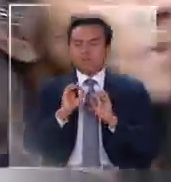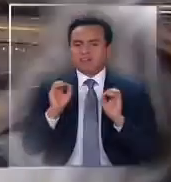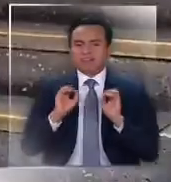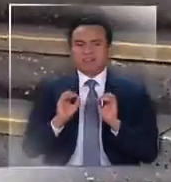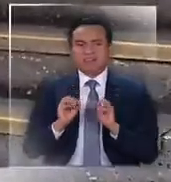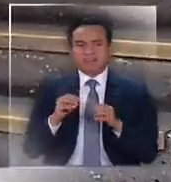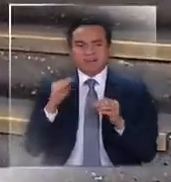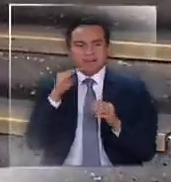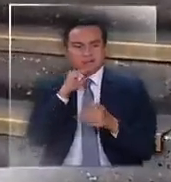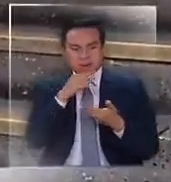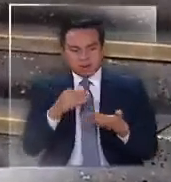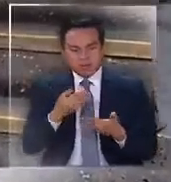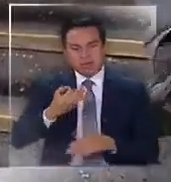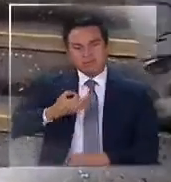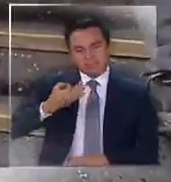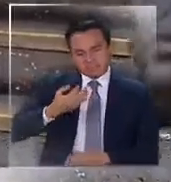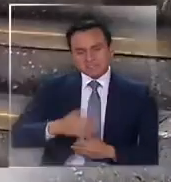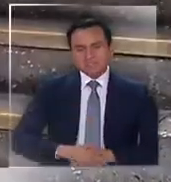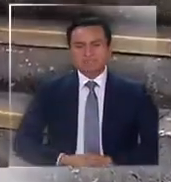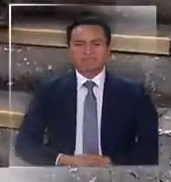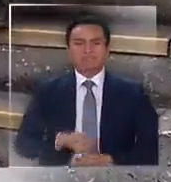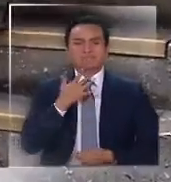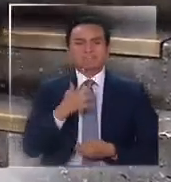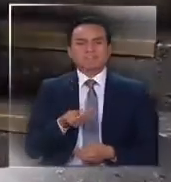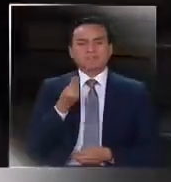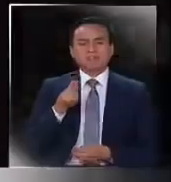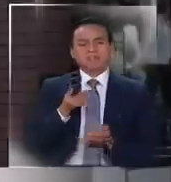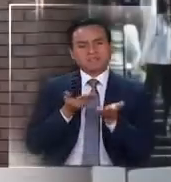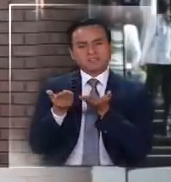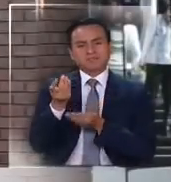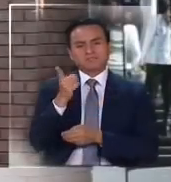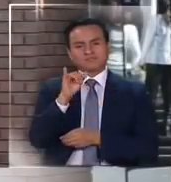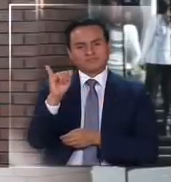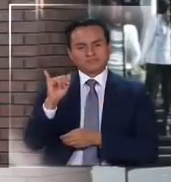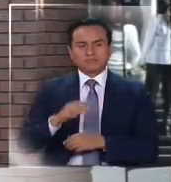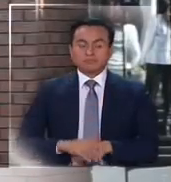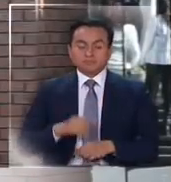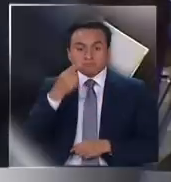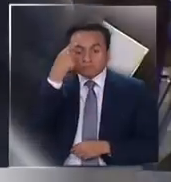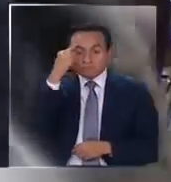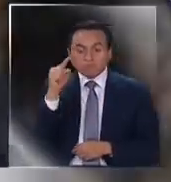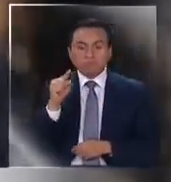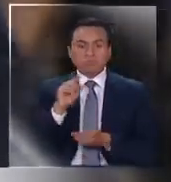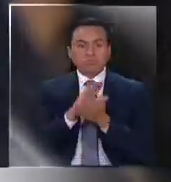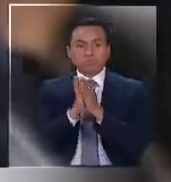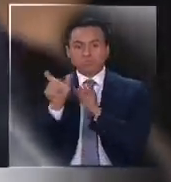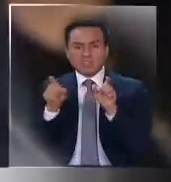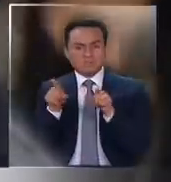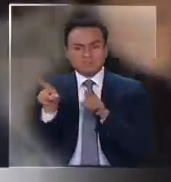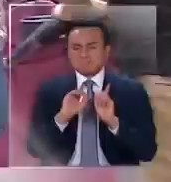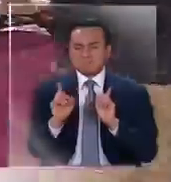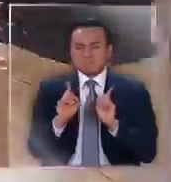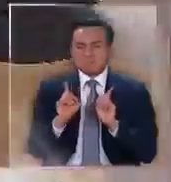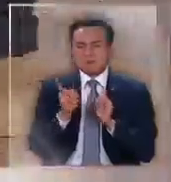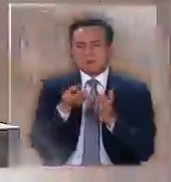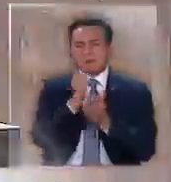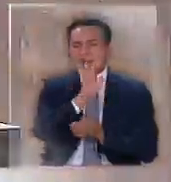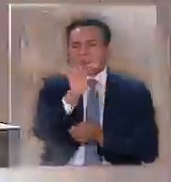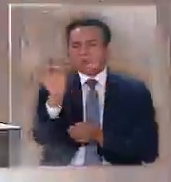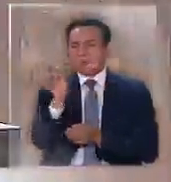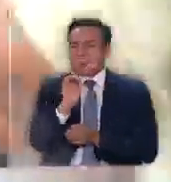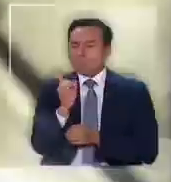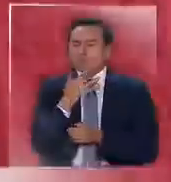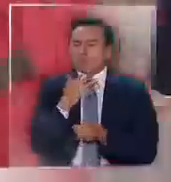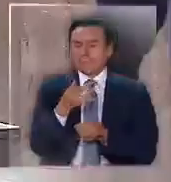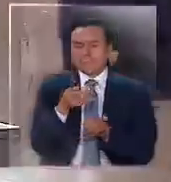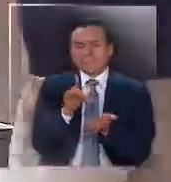está más rápida y muy eficiente, así que bien por el servicio. Sin embargo, no todos los que hicieron el trámite recibirán el pago, ya que